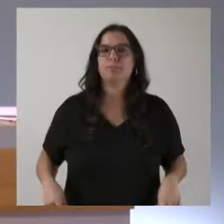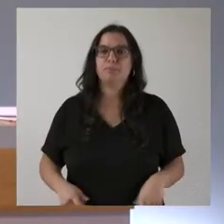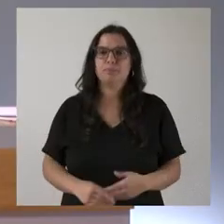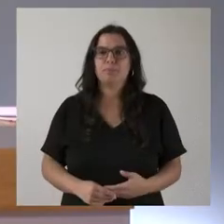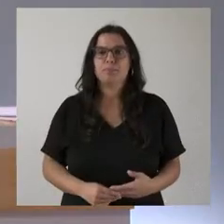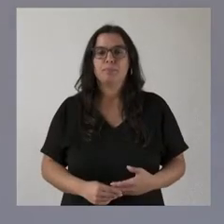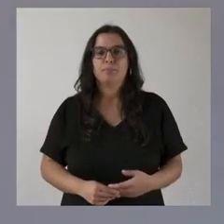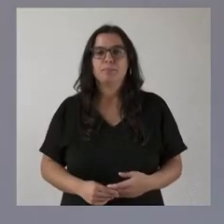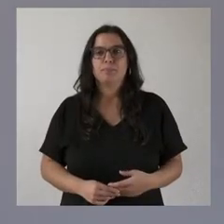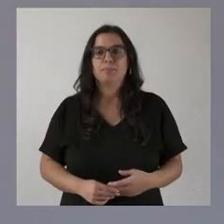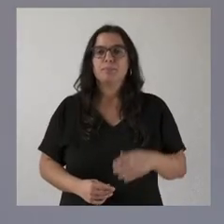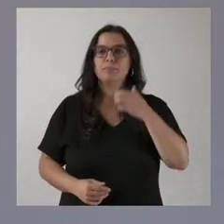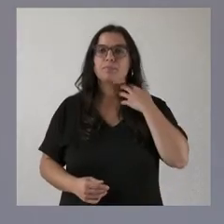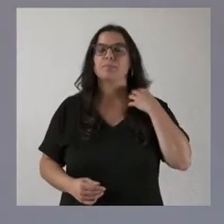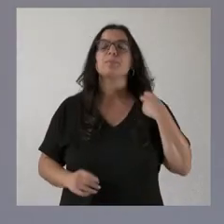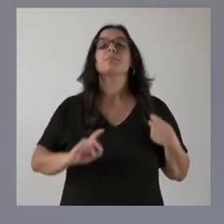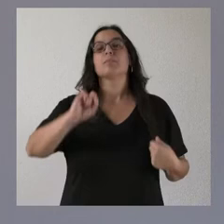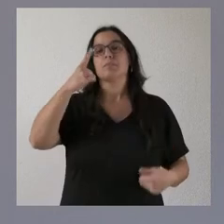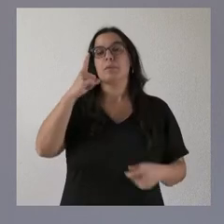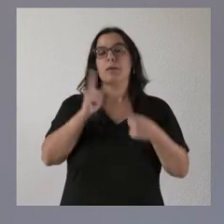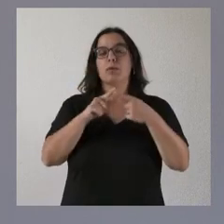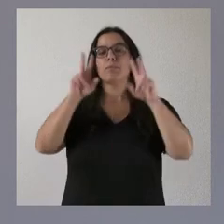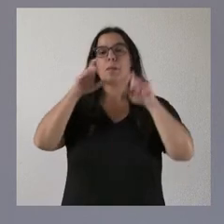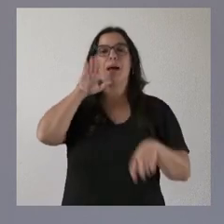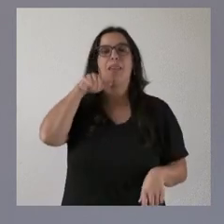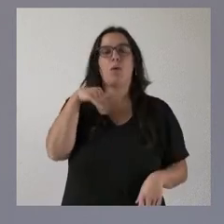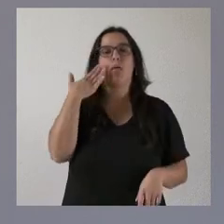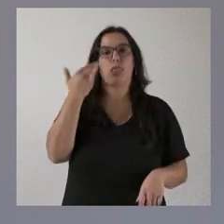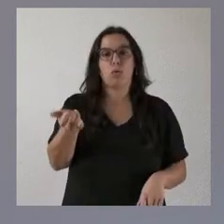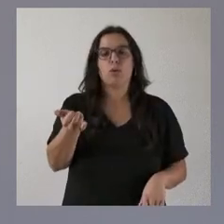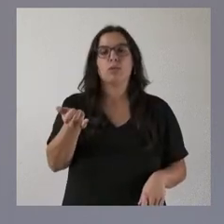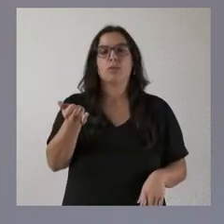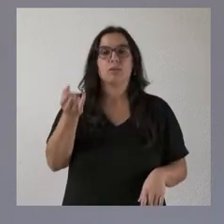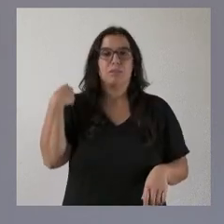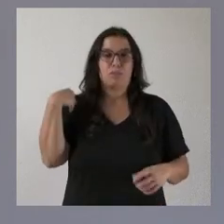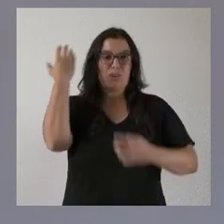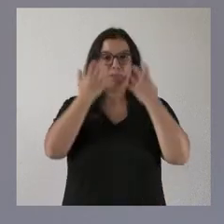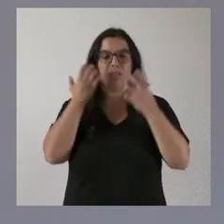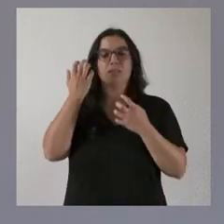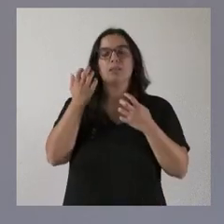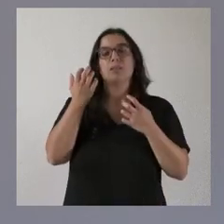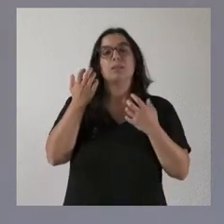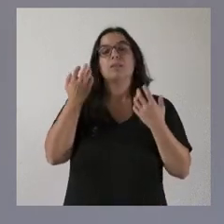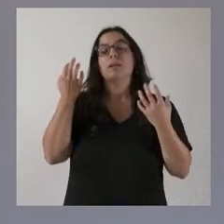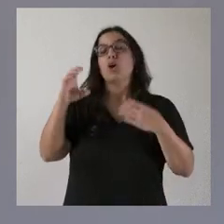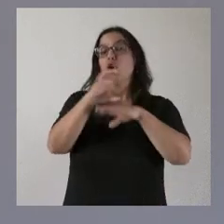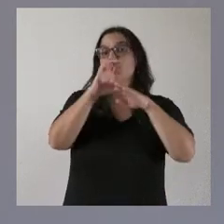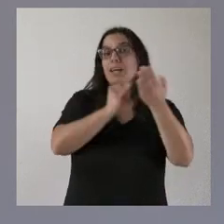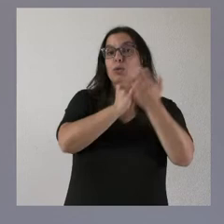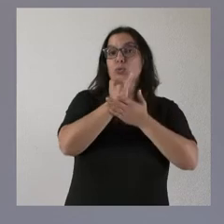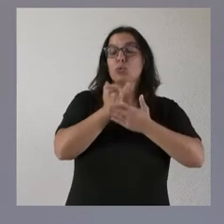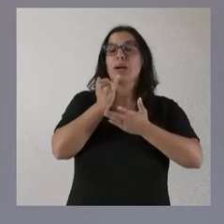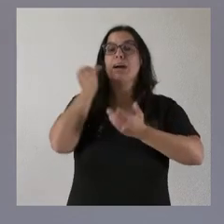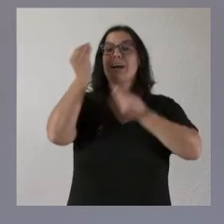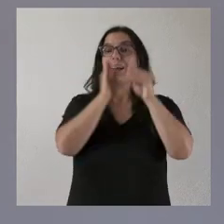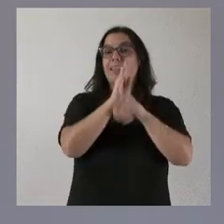el primero de los asuntos el que tiene que ver con la lengua azul lo que ha hecho la consejería de agricultura y ganadería en